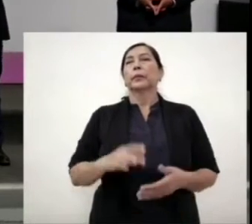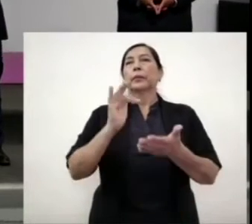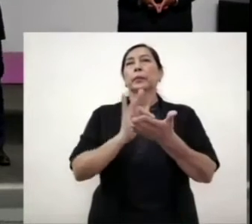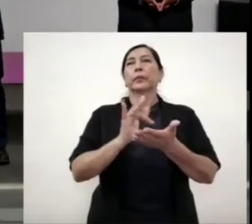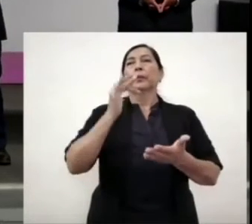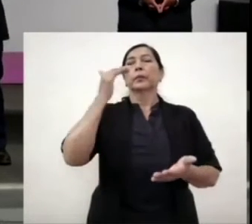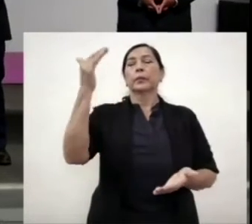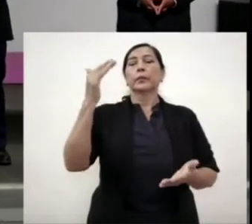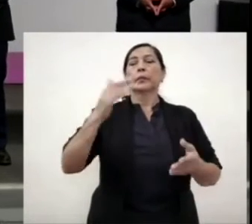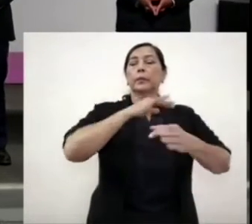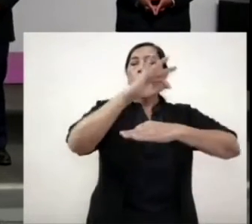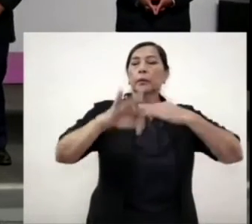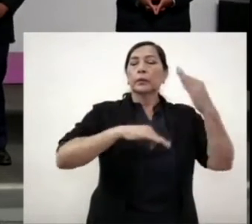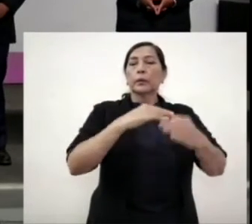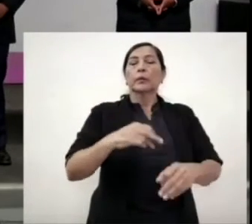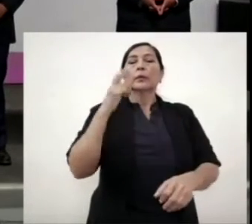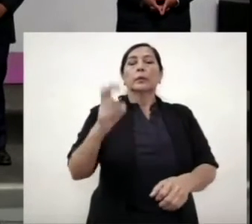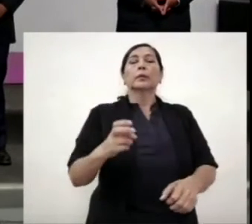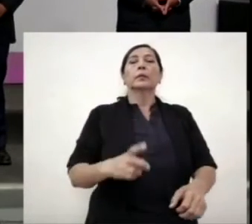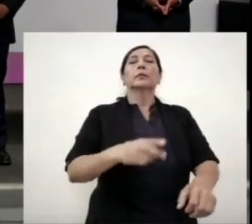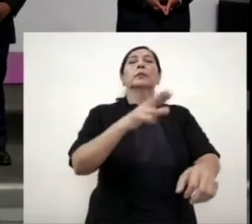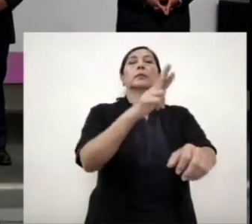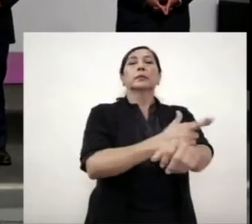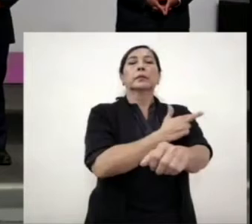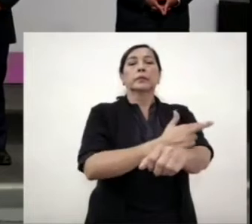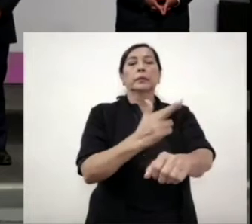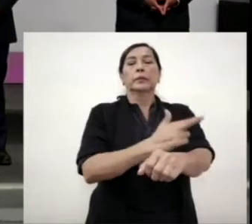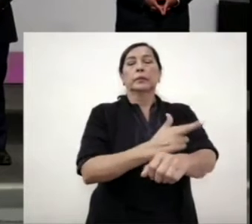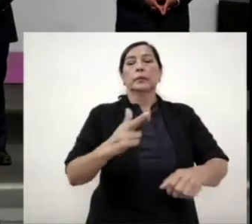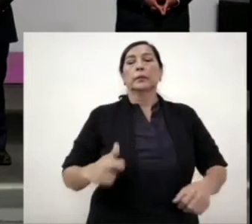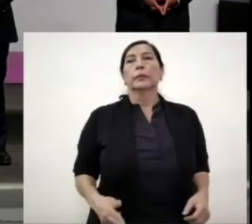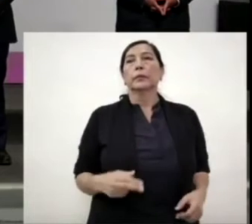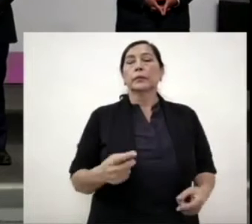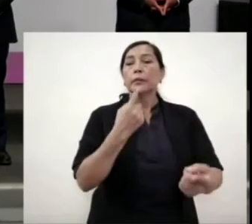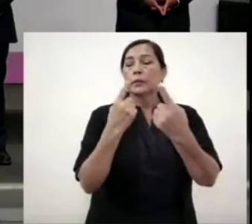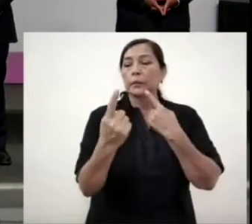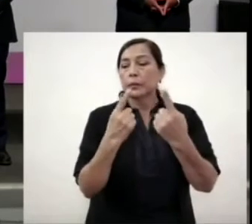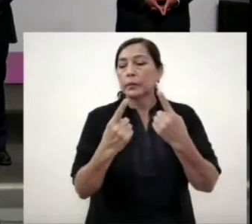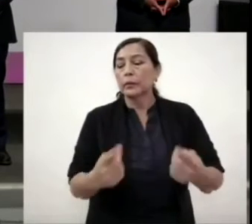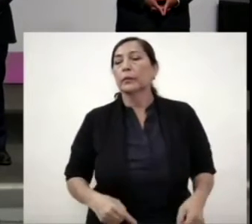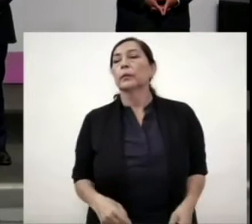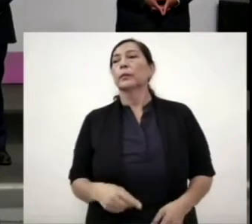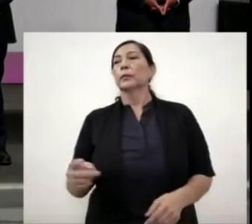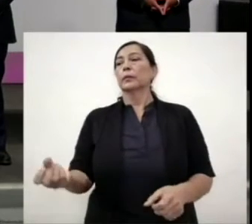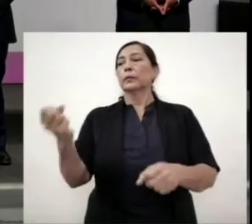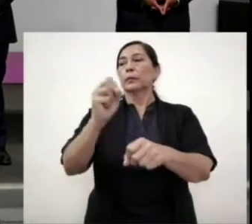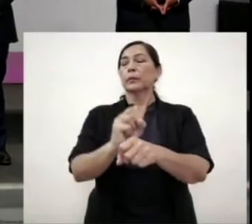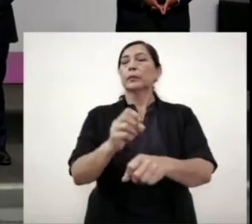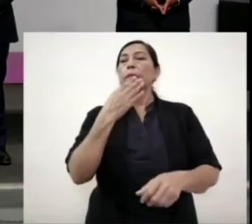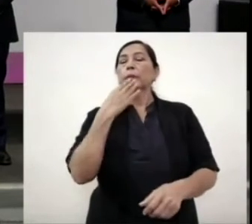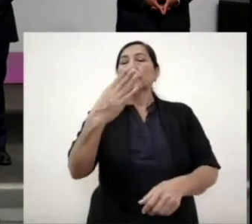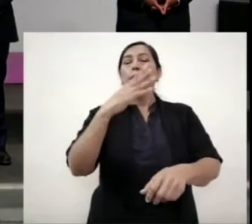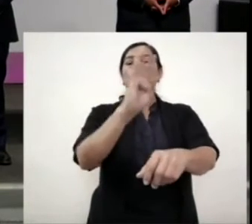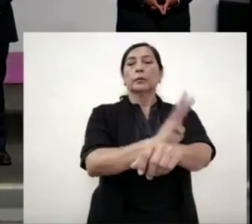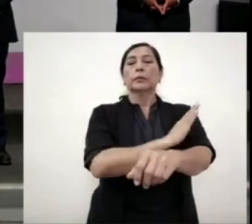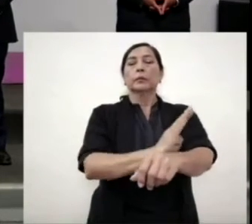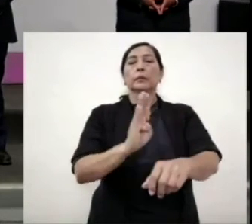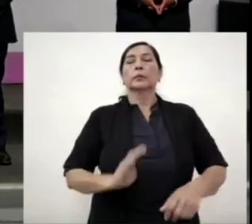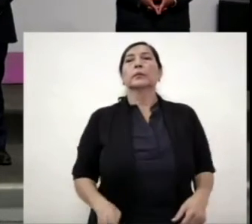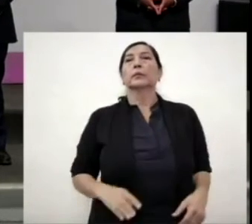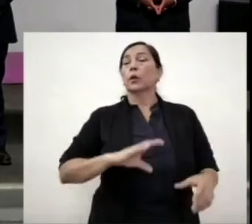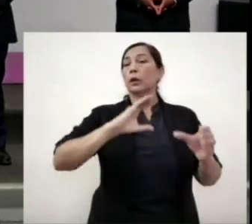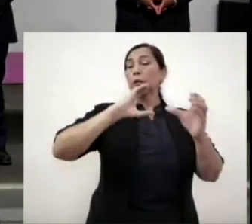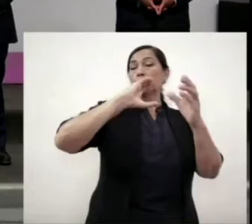Gracias. Toda esta estrategia de Barrio Bienestar va a estar permanentemente coordinada con la